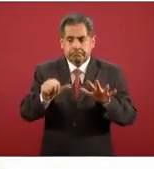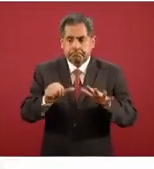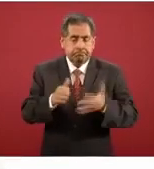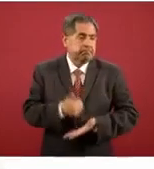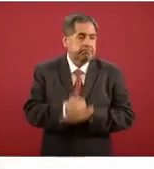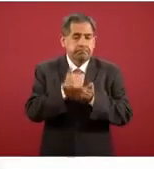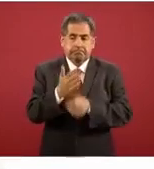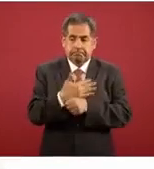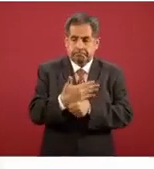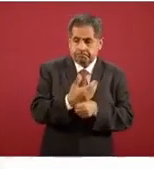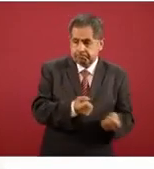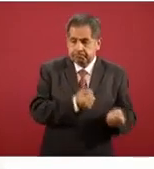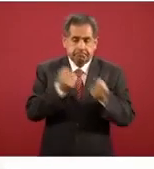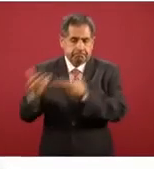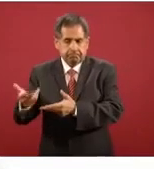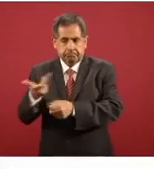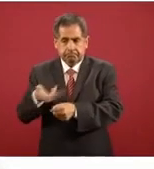hospitalarios